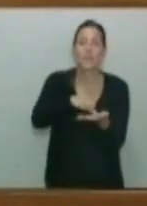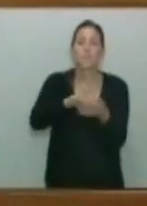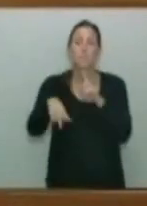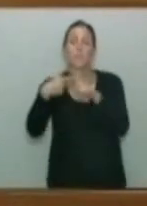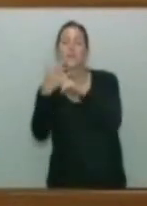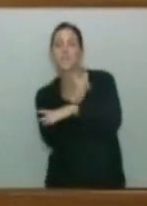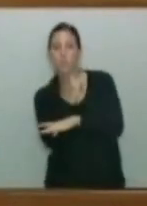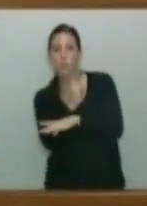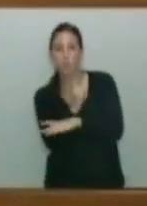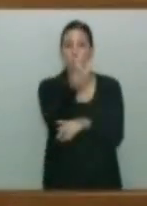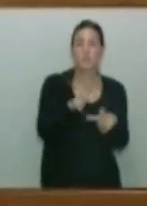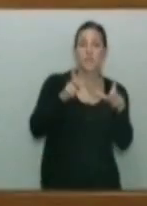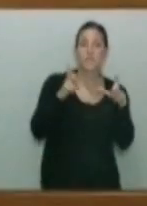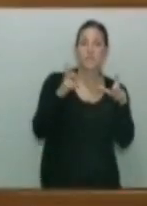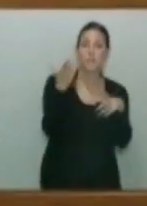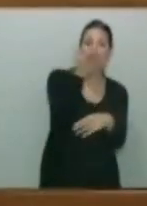instituciones, entre representantes